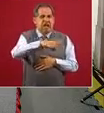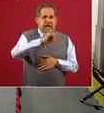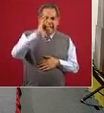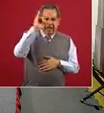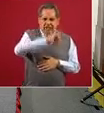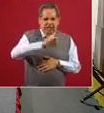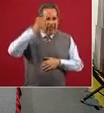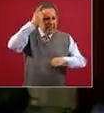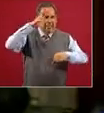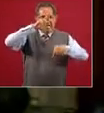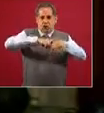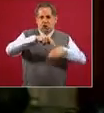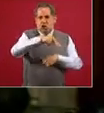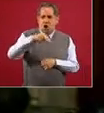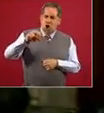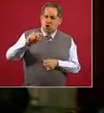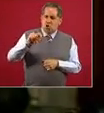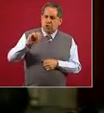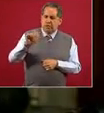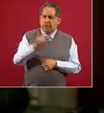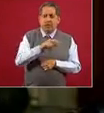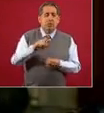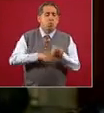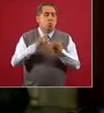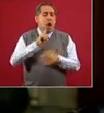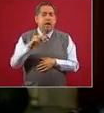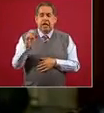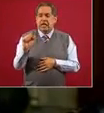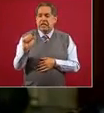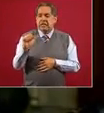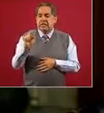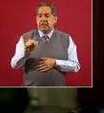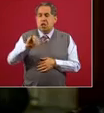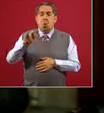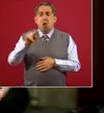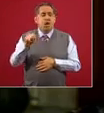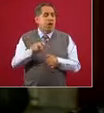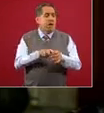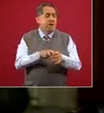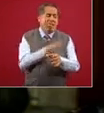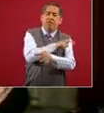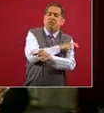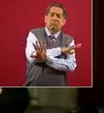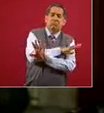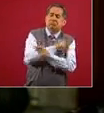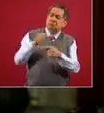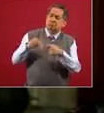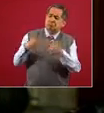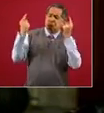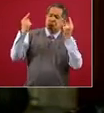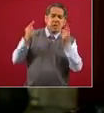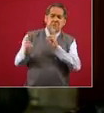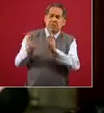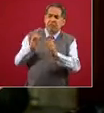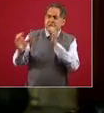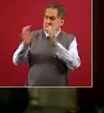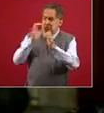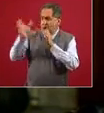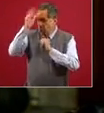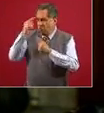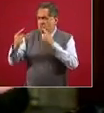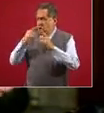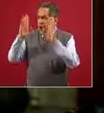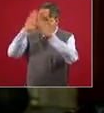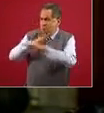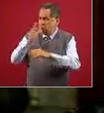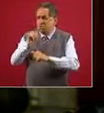la Dirección General de Notimex que encabeza San Juana Martínez, se levanta de la mesa y dice: no voy a dialogar, no voy a negociar.